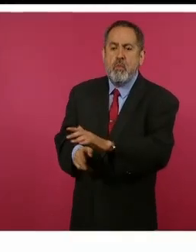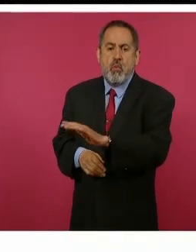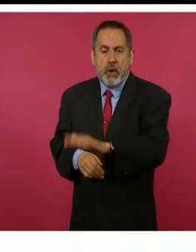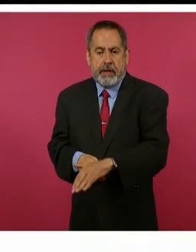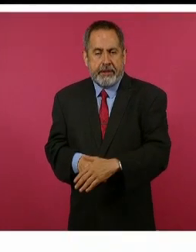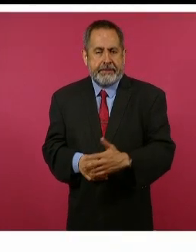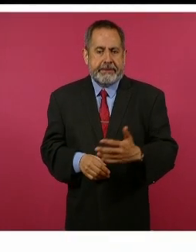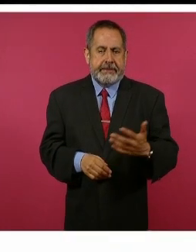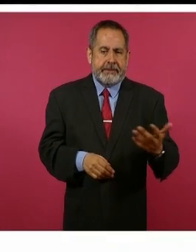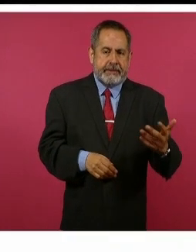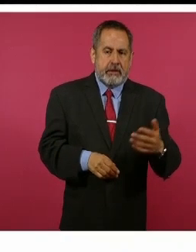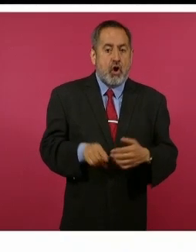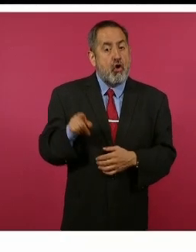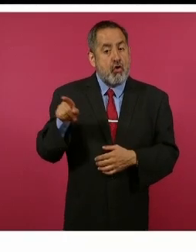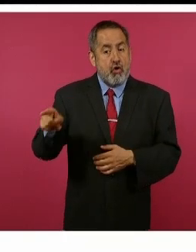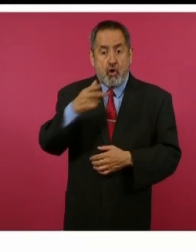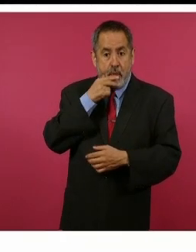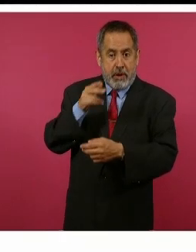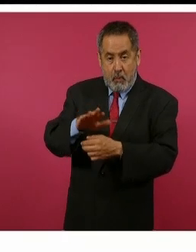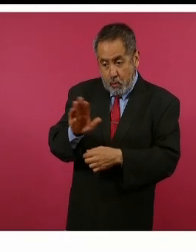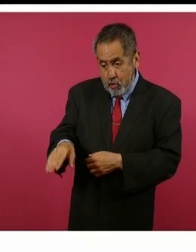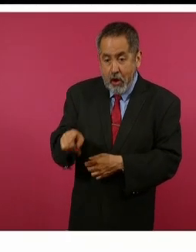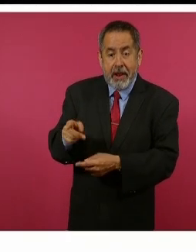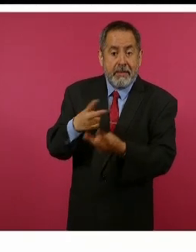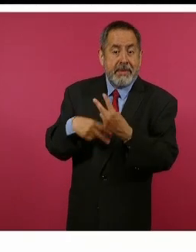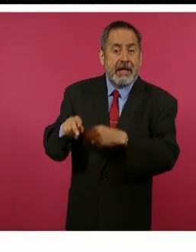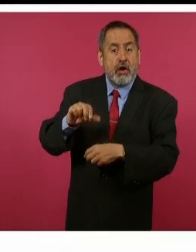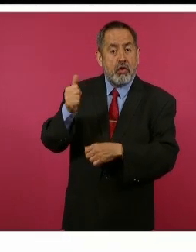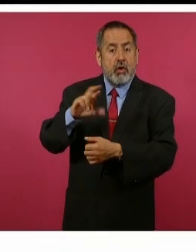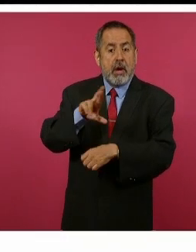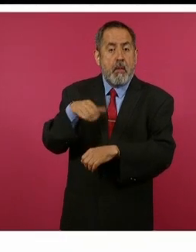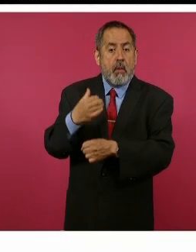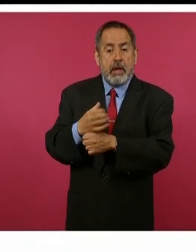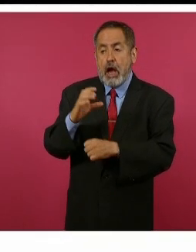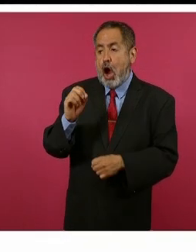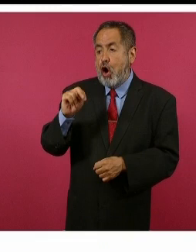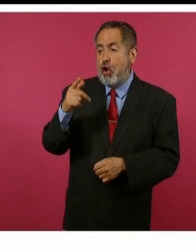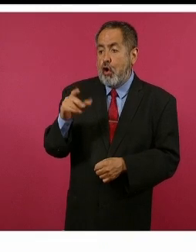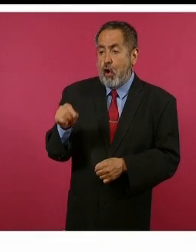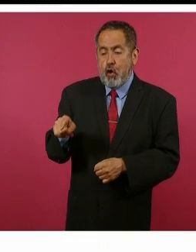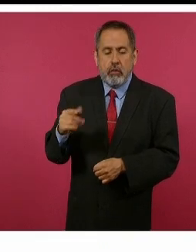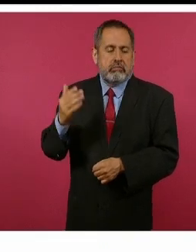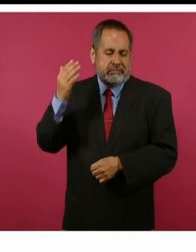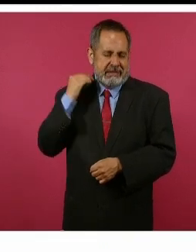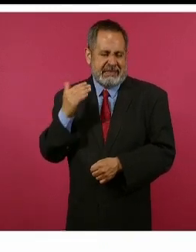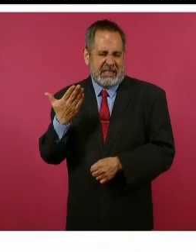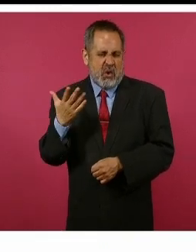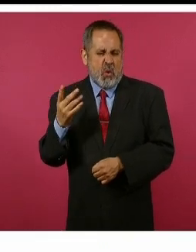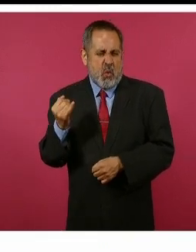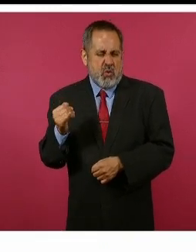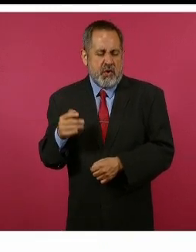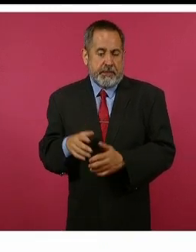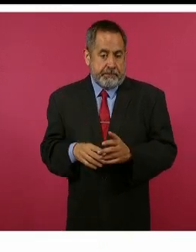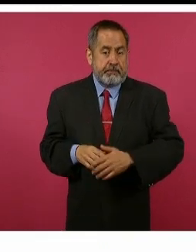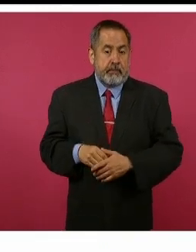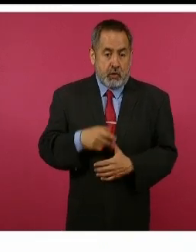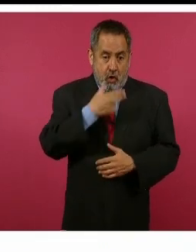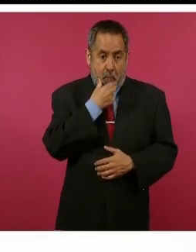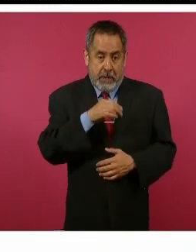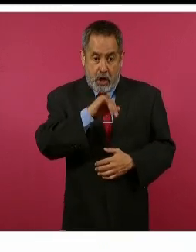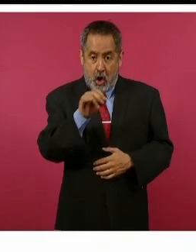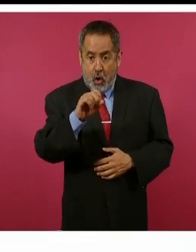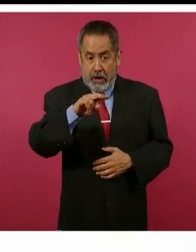República del Congo. Esto ha ocurrido el 5 de junio pasado en Morelia, Michoacán. De acuerdo con las